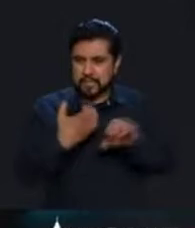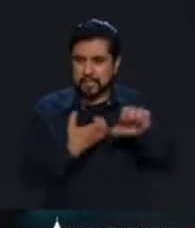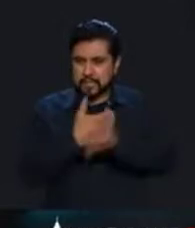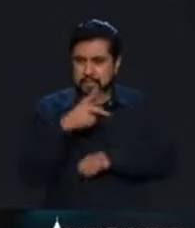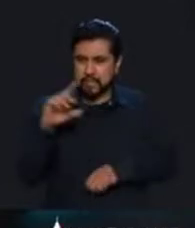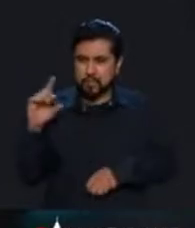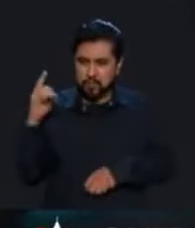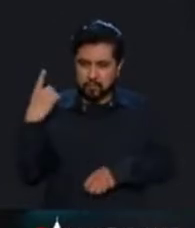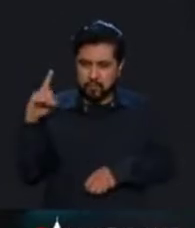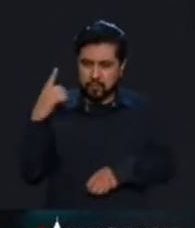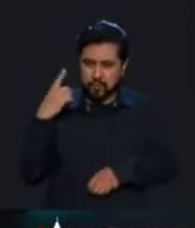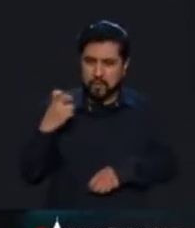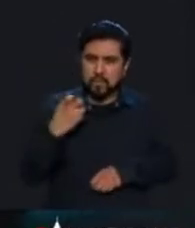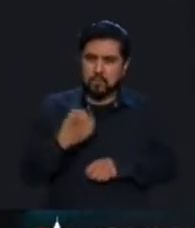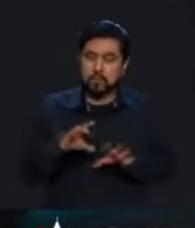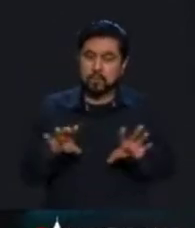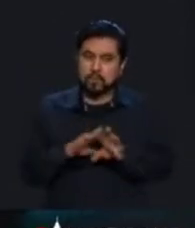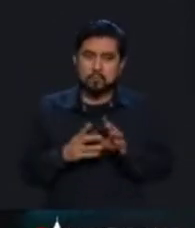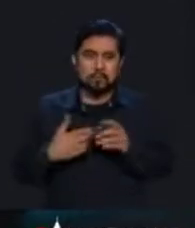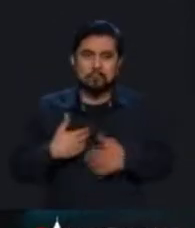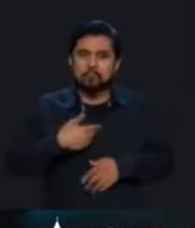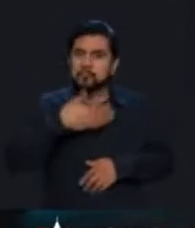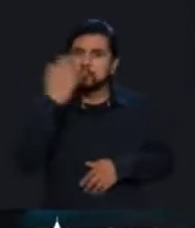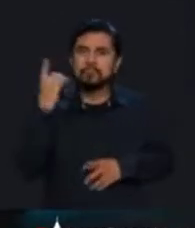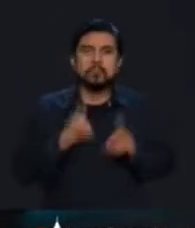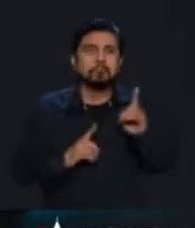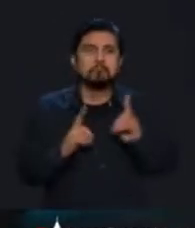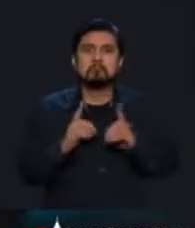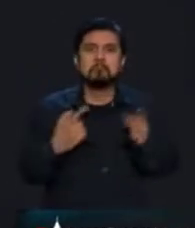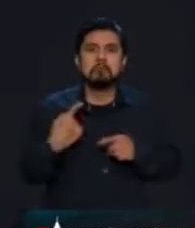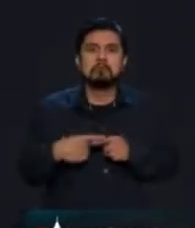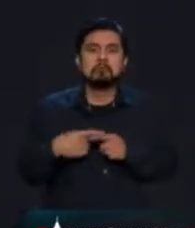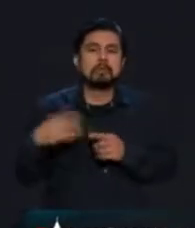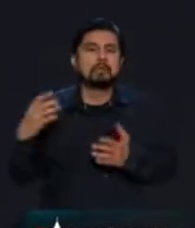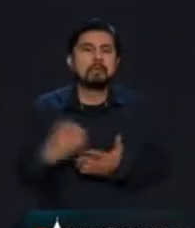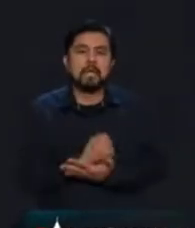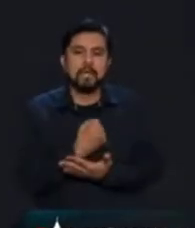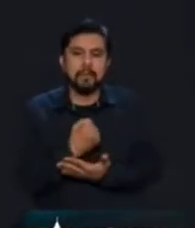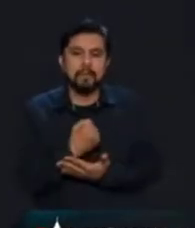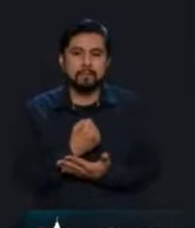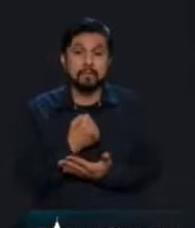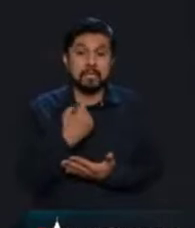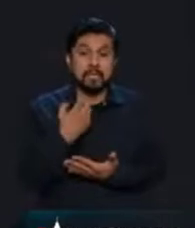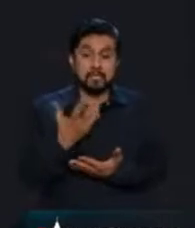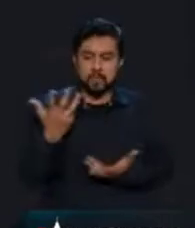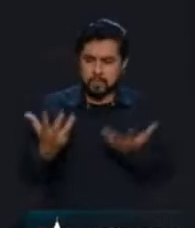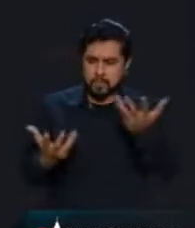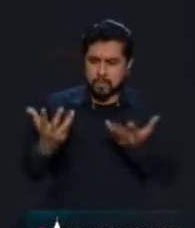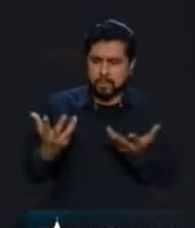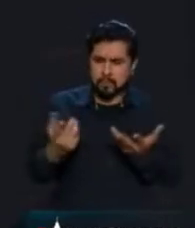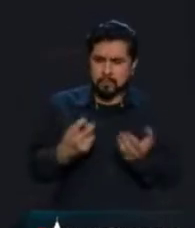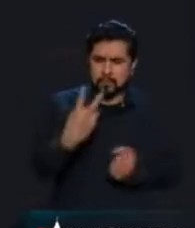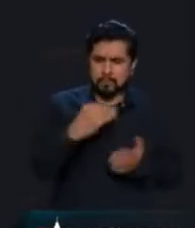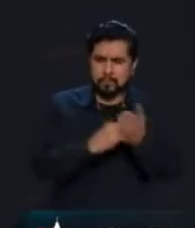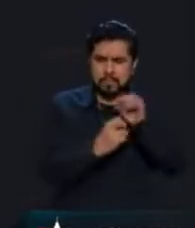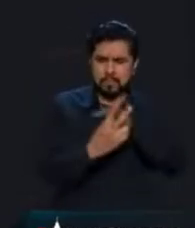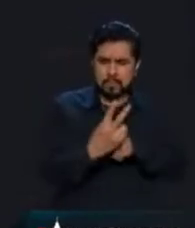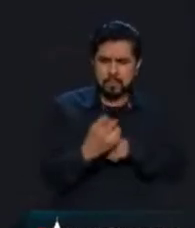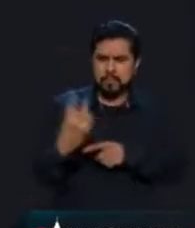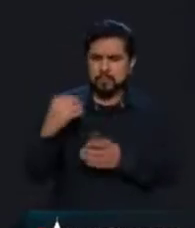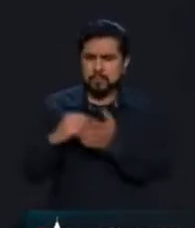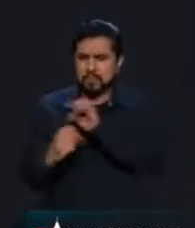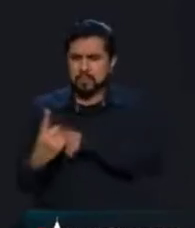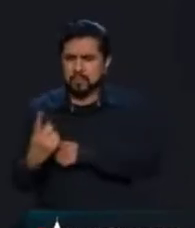genera alguna expectativa. De hecho, esto se parece, si lo comparamos con el 21, se parecería a Campeche,